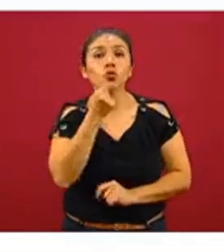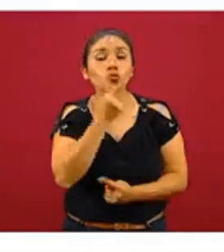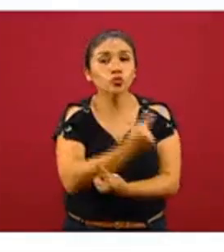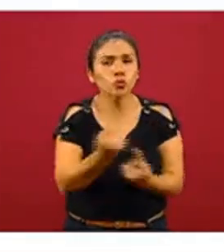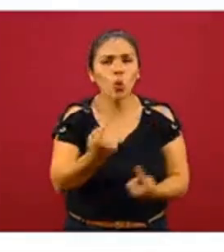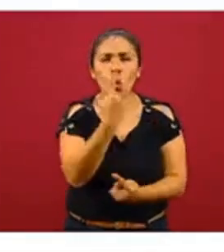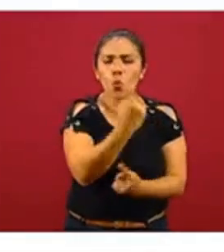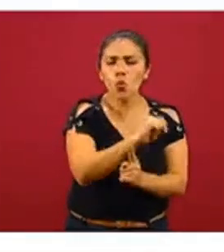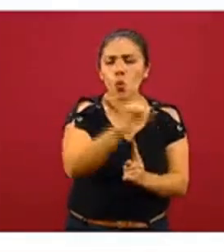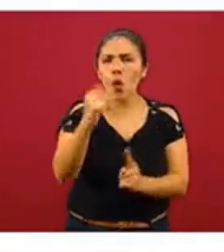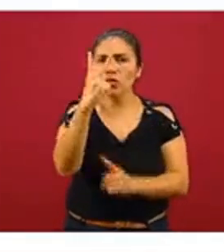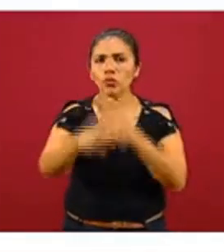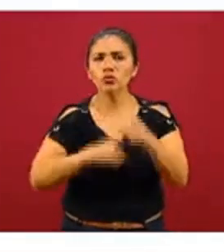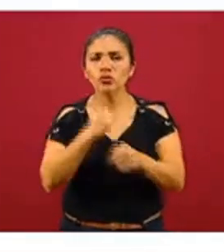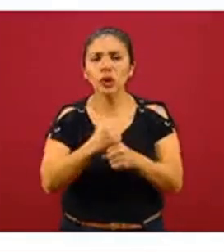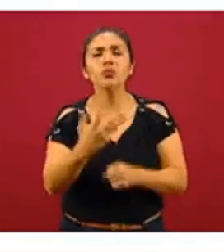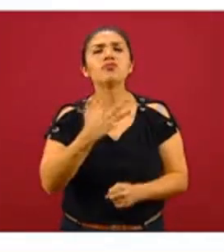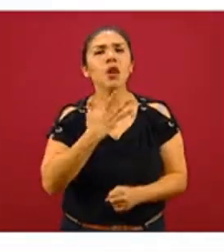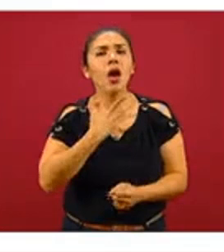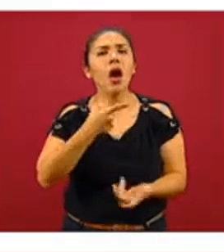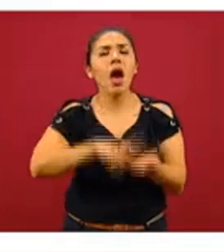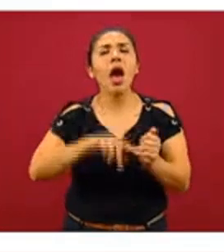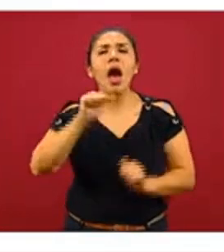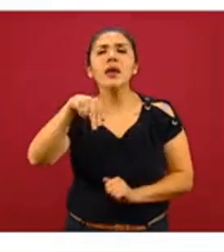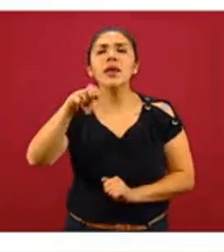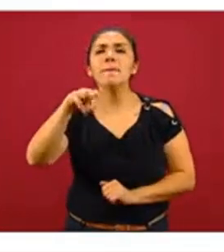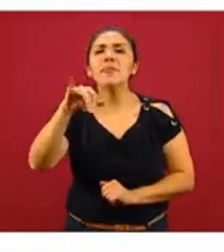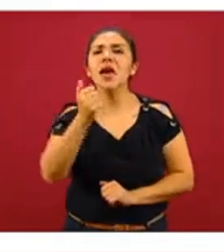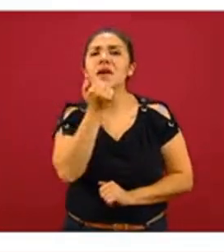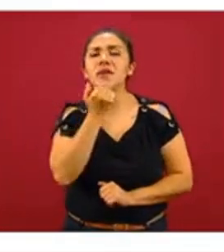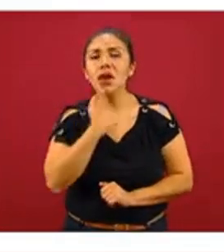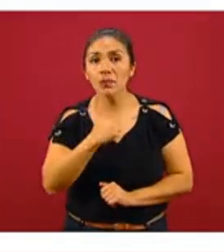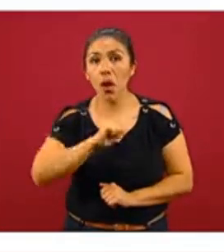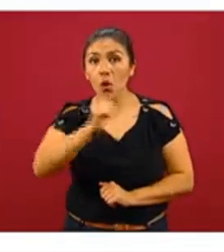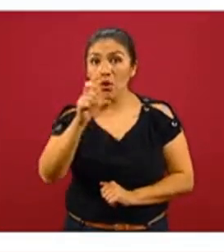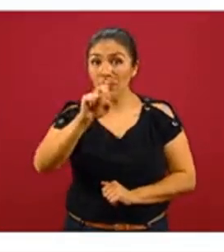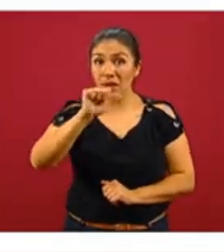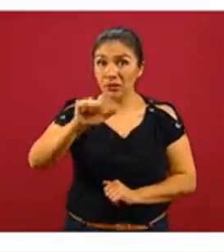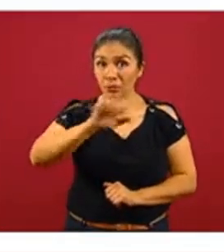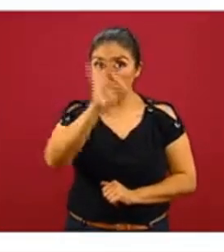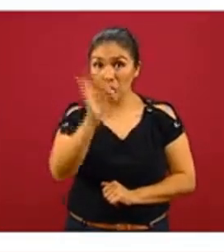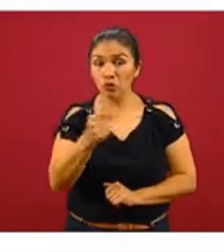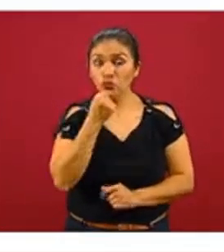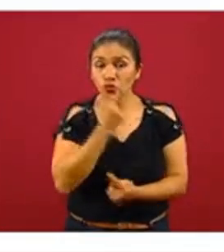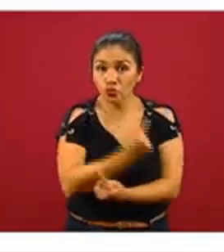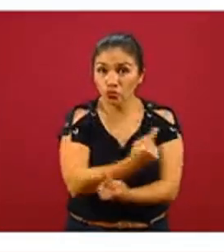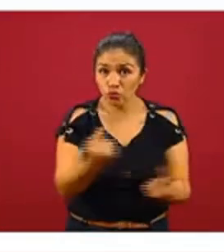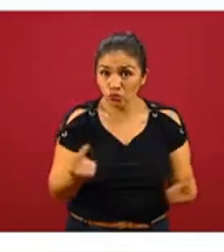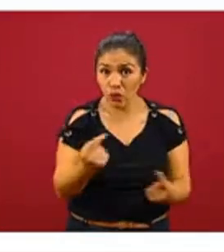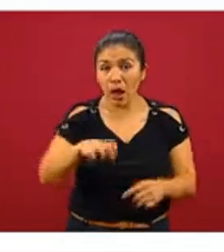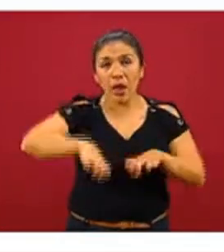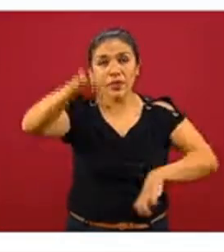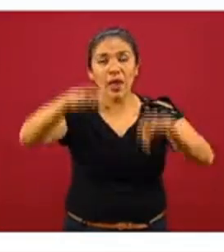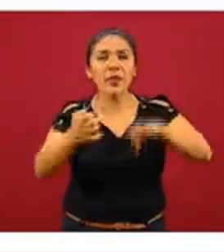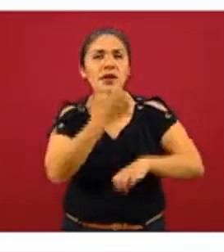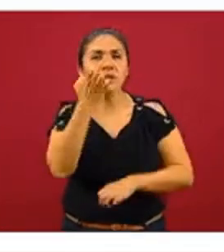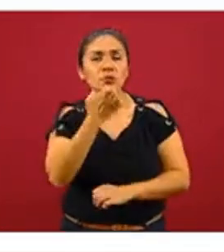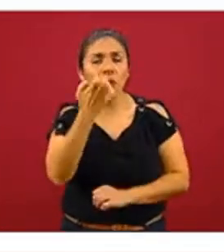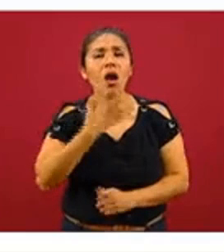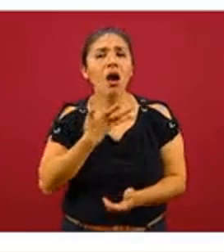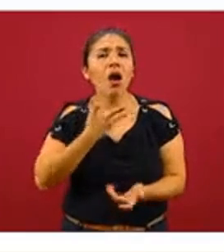1 a 2 años padecen de anemia y 36% de los niños y niñas en edad escolar